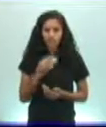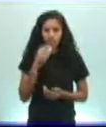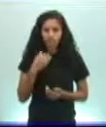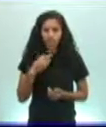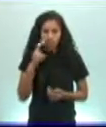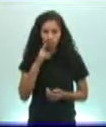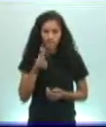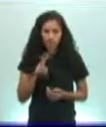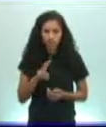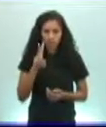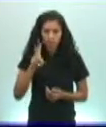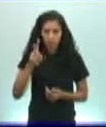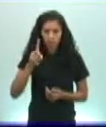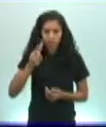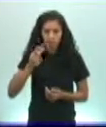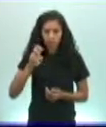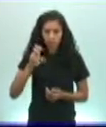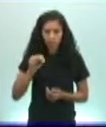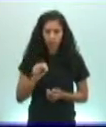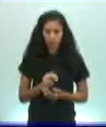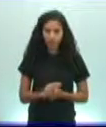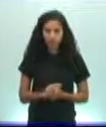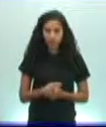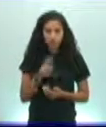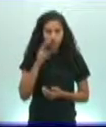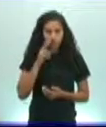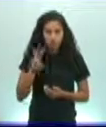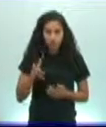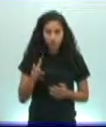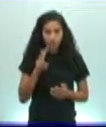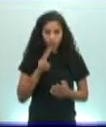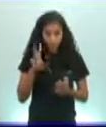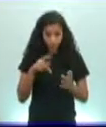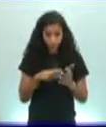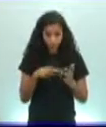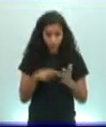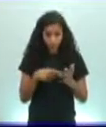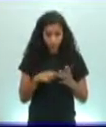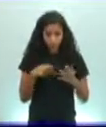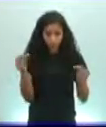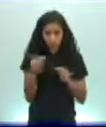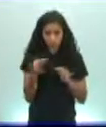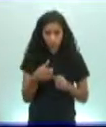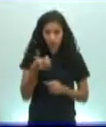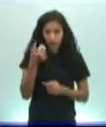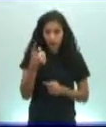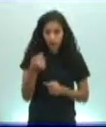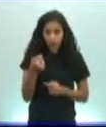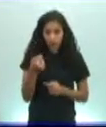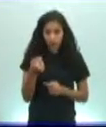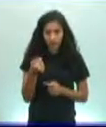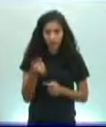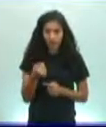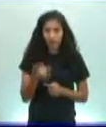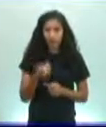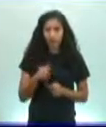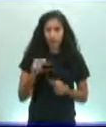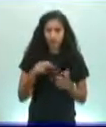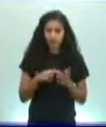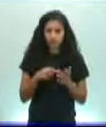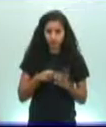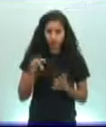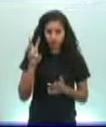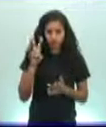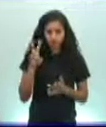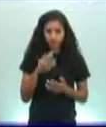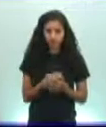calcular el volumen? Se halla multiplicando su ancho, su largo y su altura.